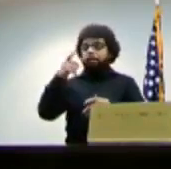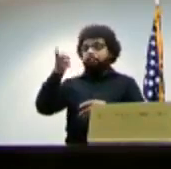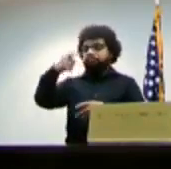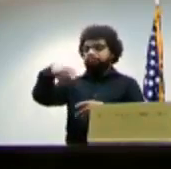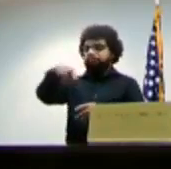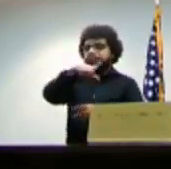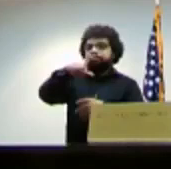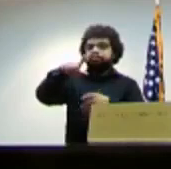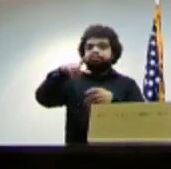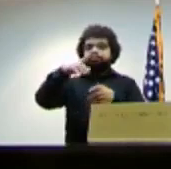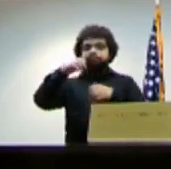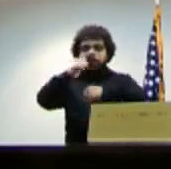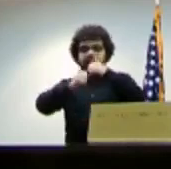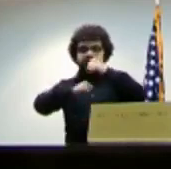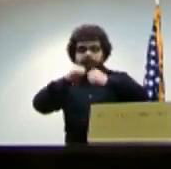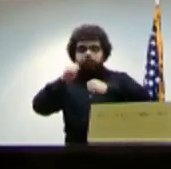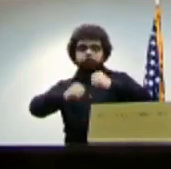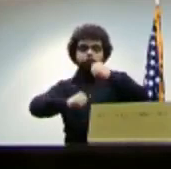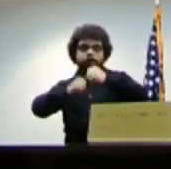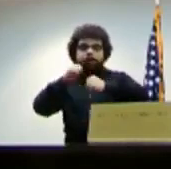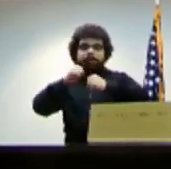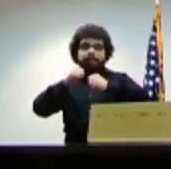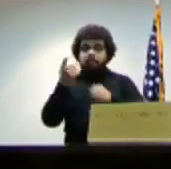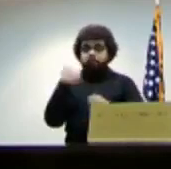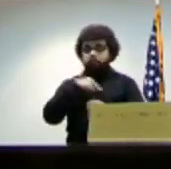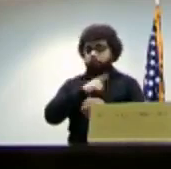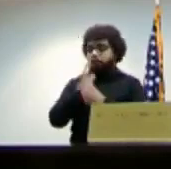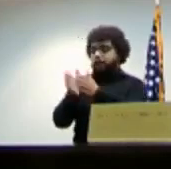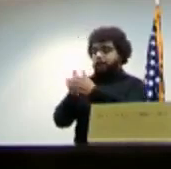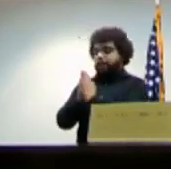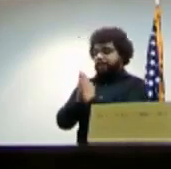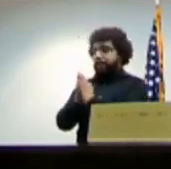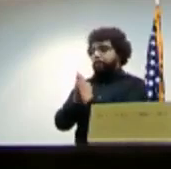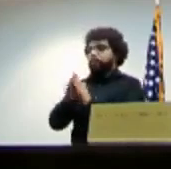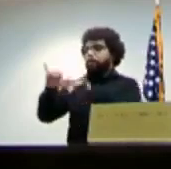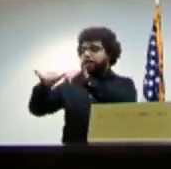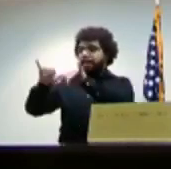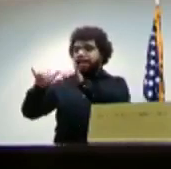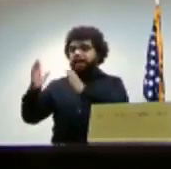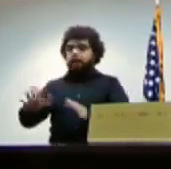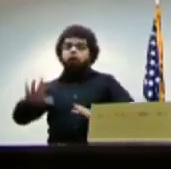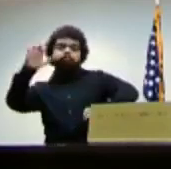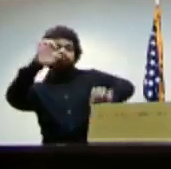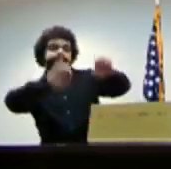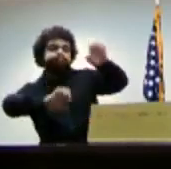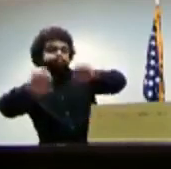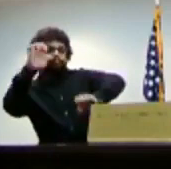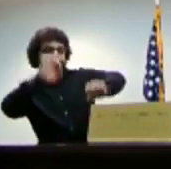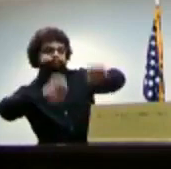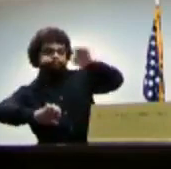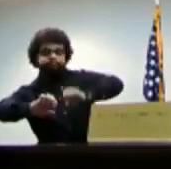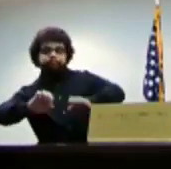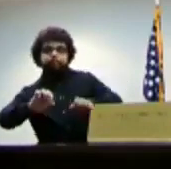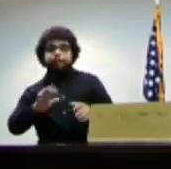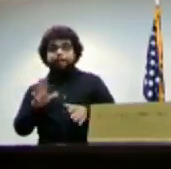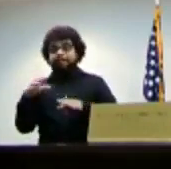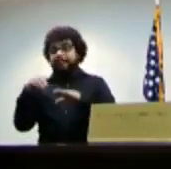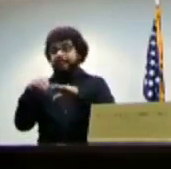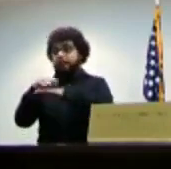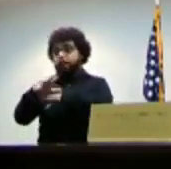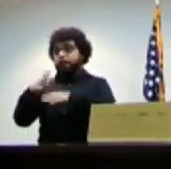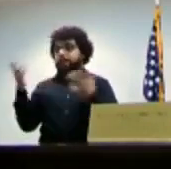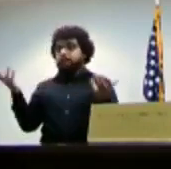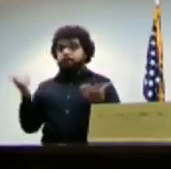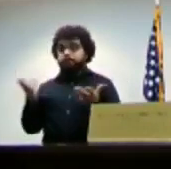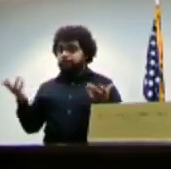y solicitamos una evaluación de ingeniero estructural. la recomendación del ingeniero en aquel momento